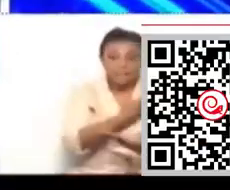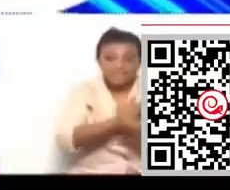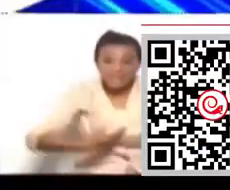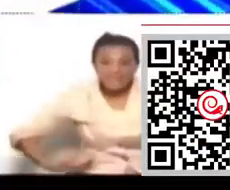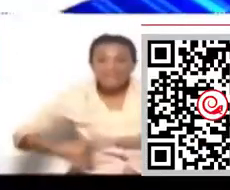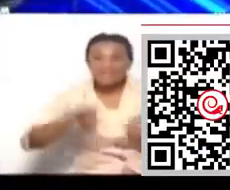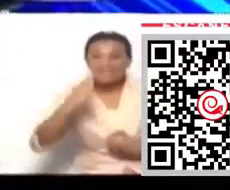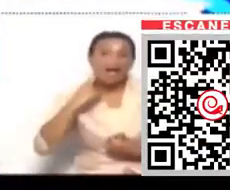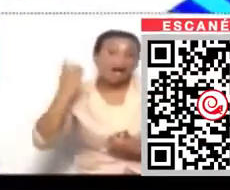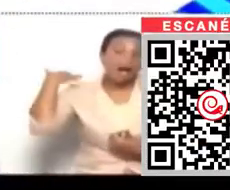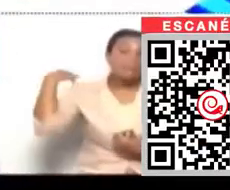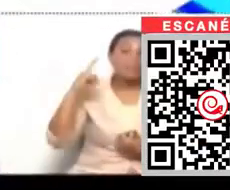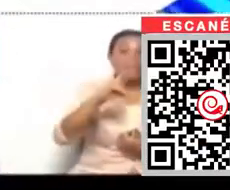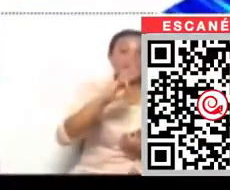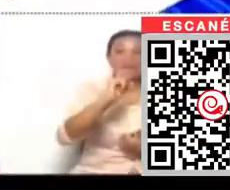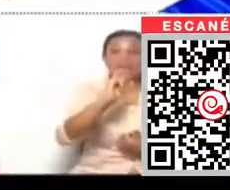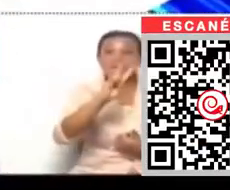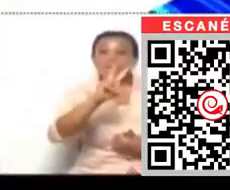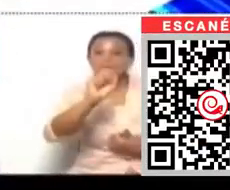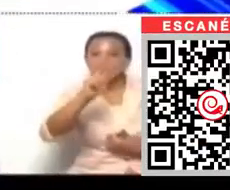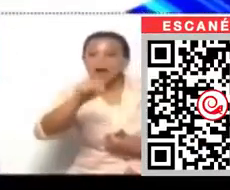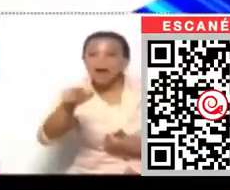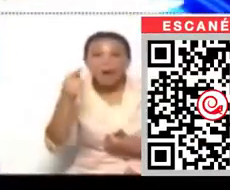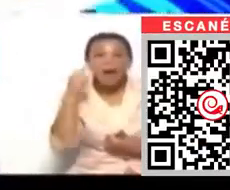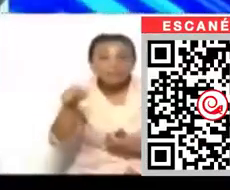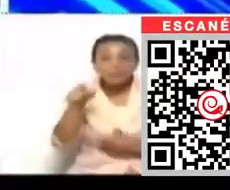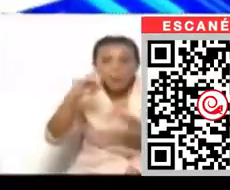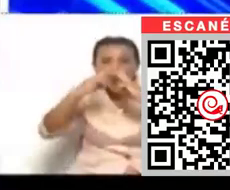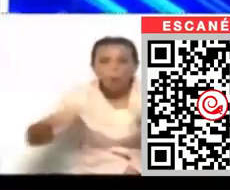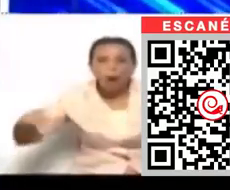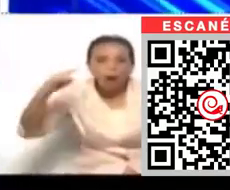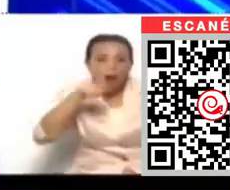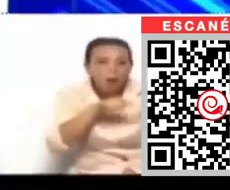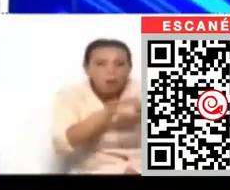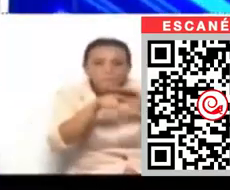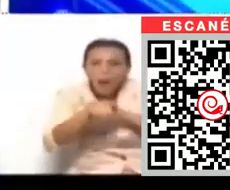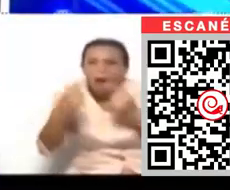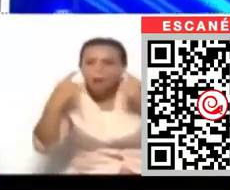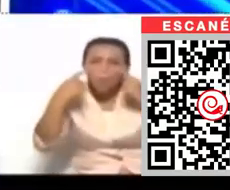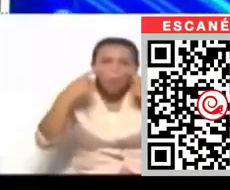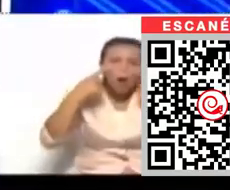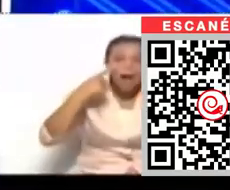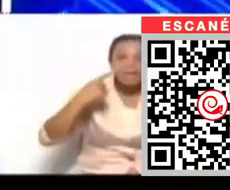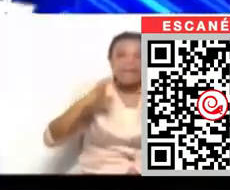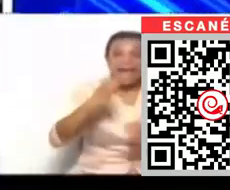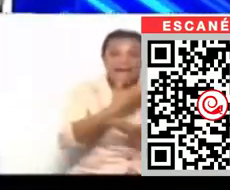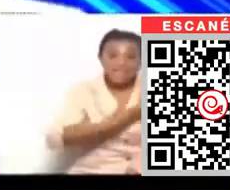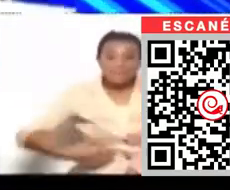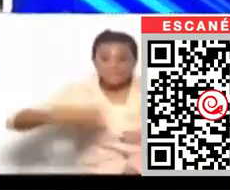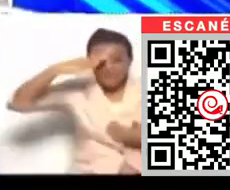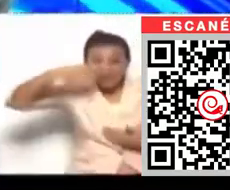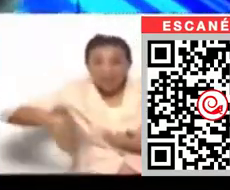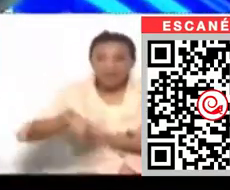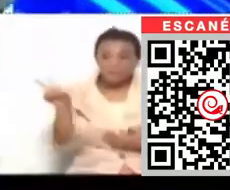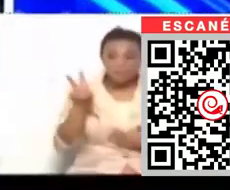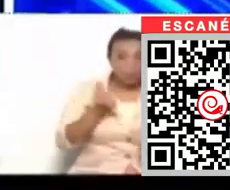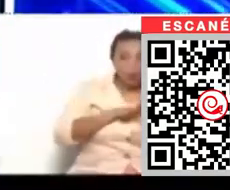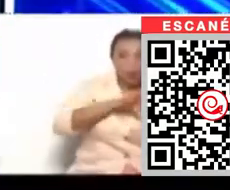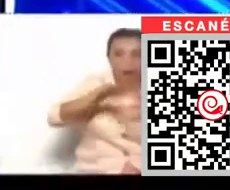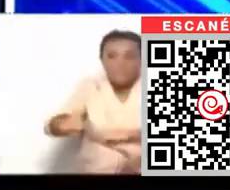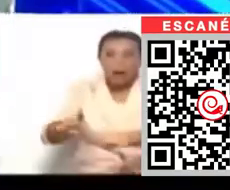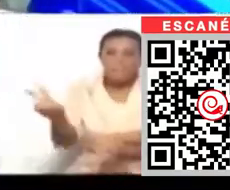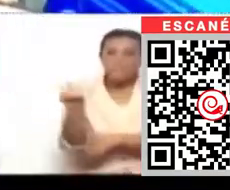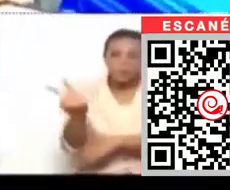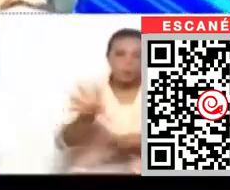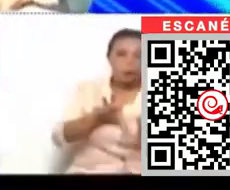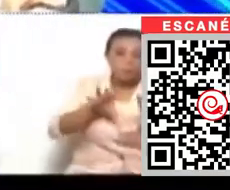campamentos de mercenarios colombianos y desertores exmilitares venezolanos preparándose para invadir Venezuela.